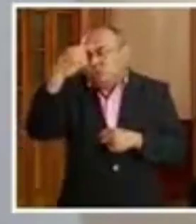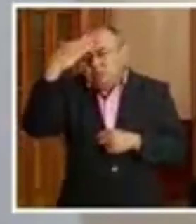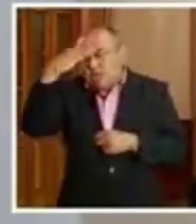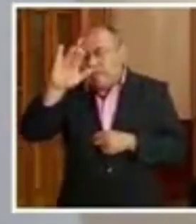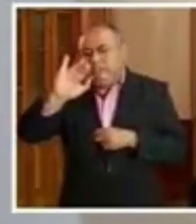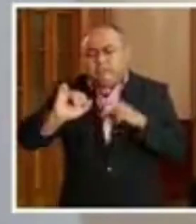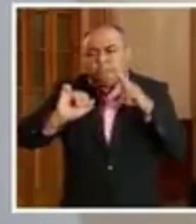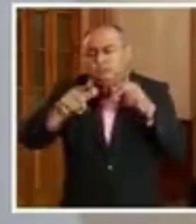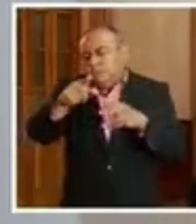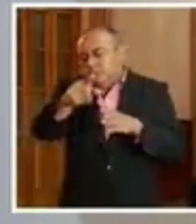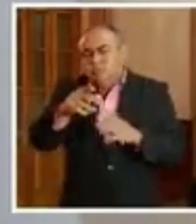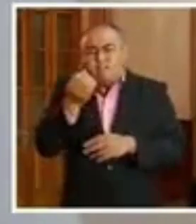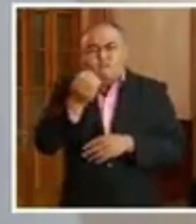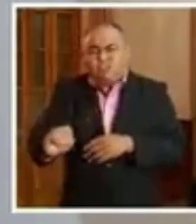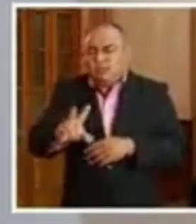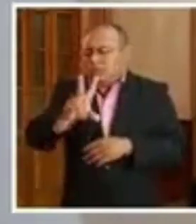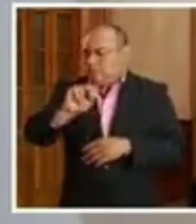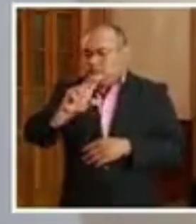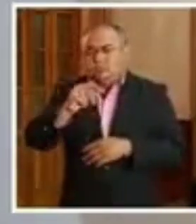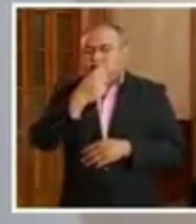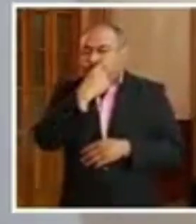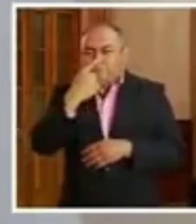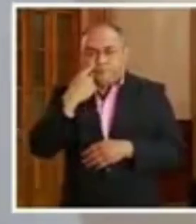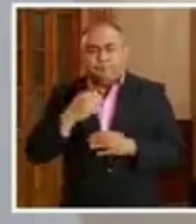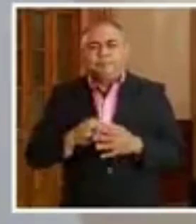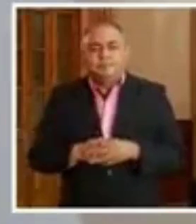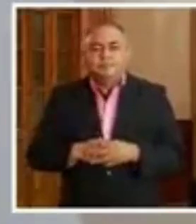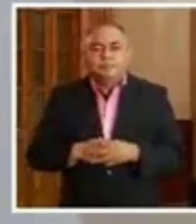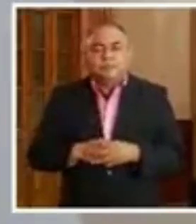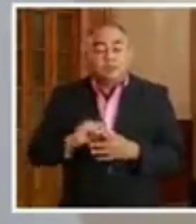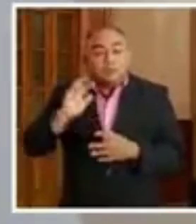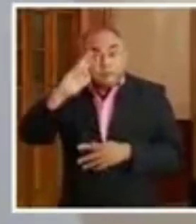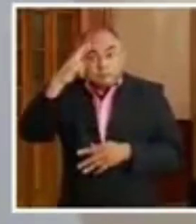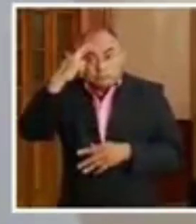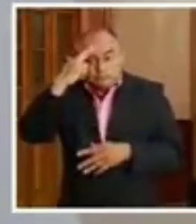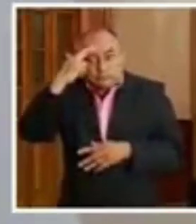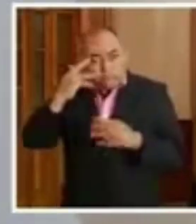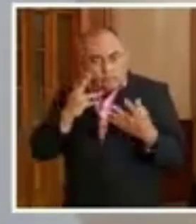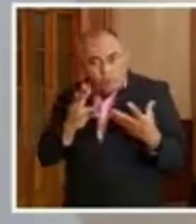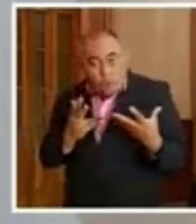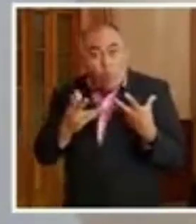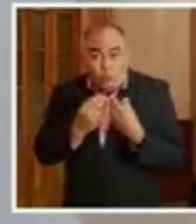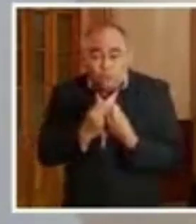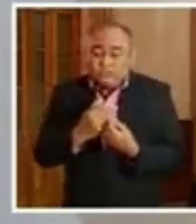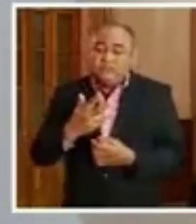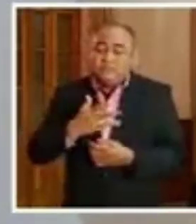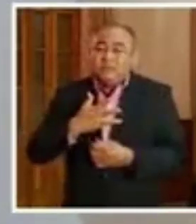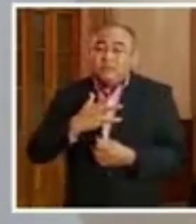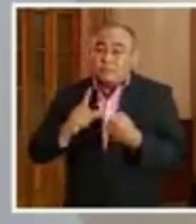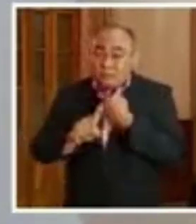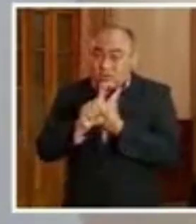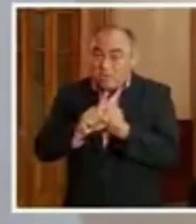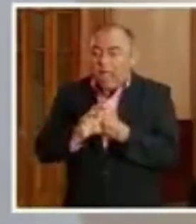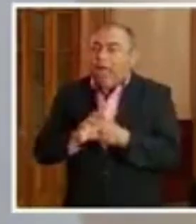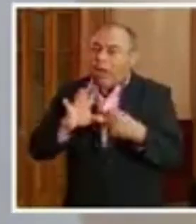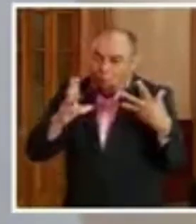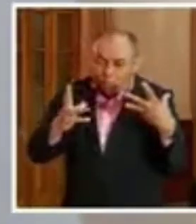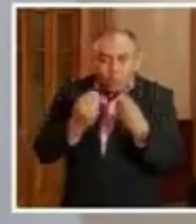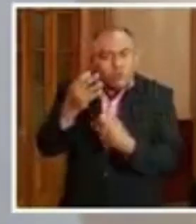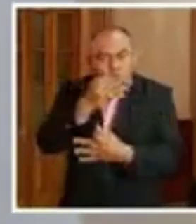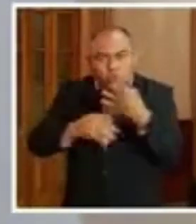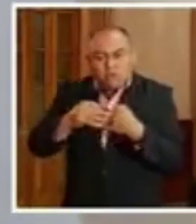Recordemos que si todos somos parte del problema, todos somos parte de la